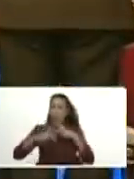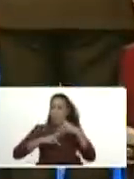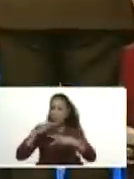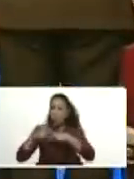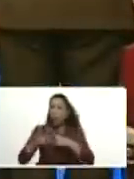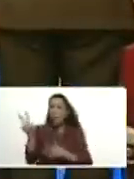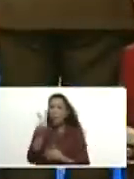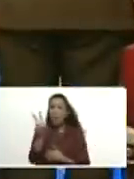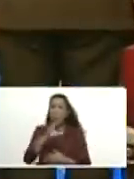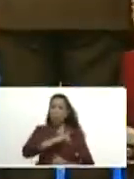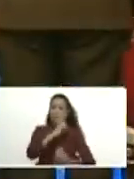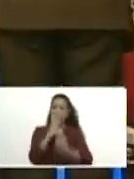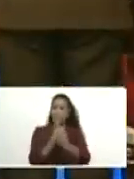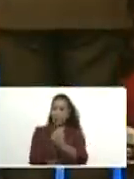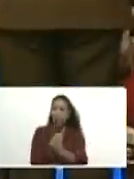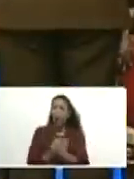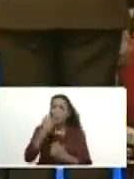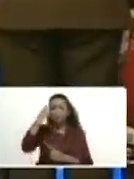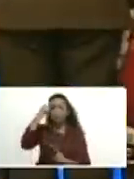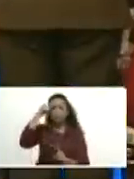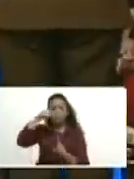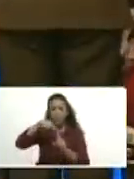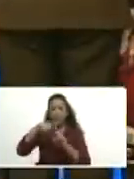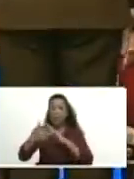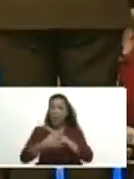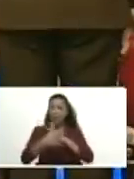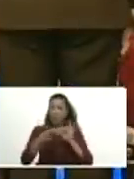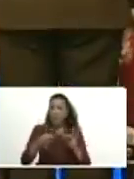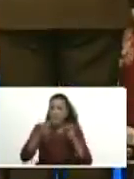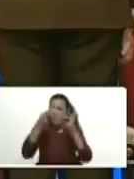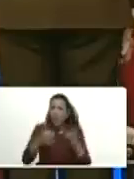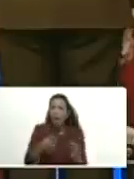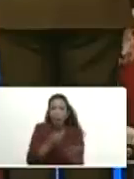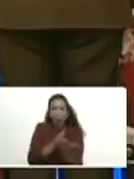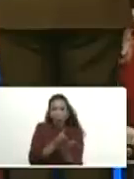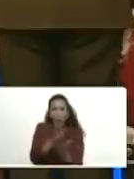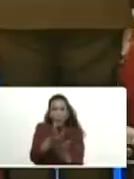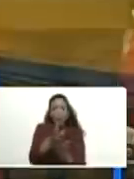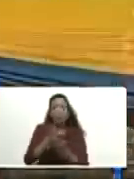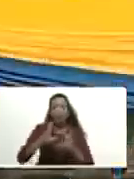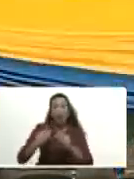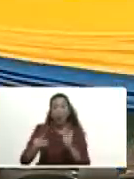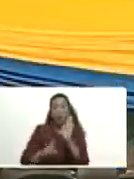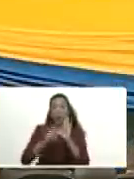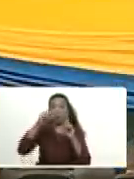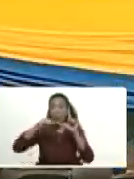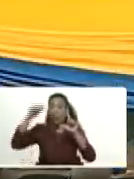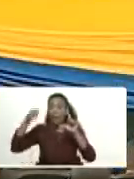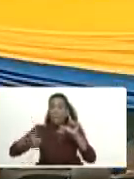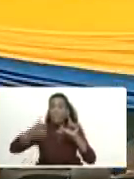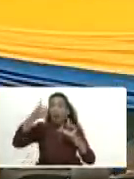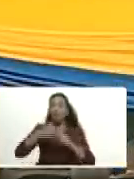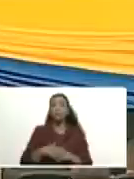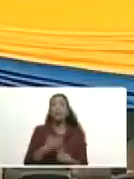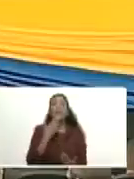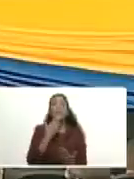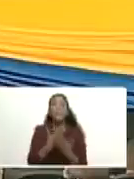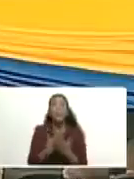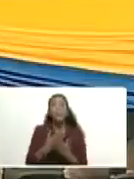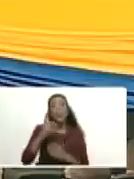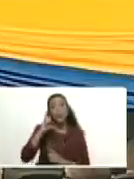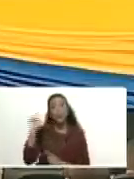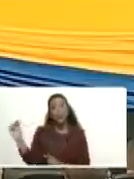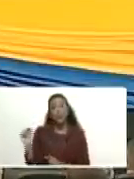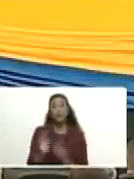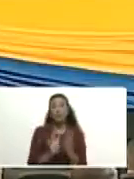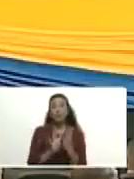una Venezuela potencia, una Venezuela que ha tomado precisamente el camino de la recuperación. Mi comandante jefe, permiso para retirarme.